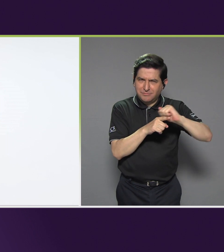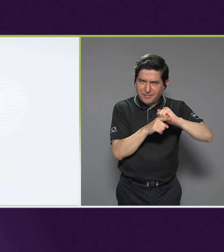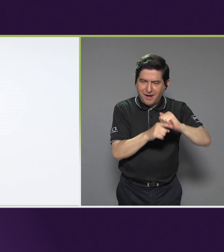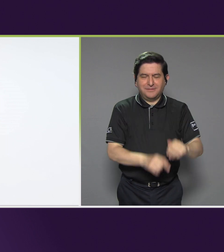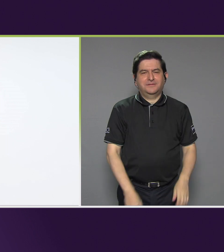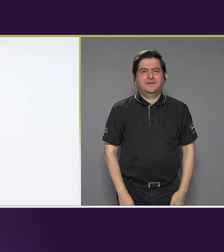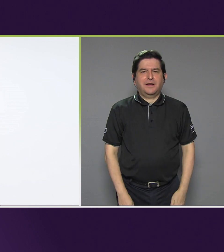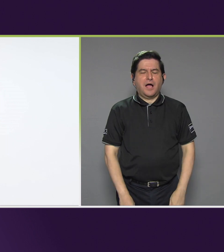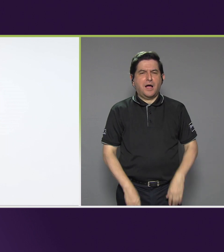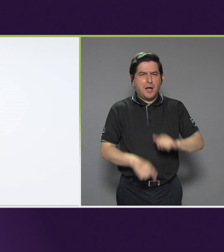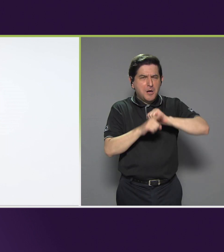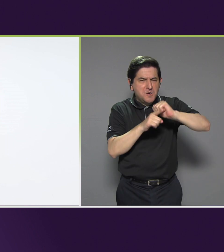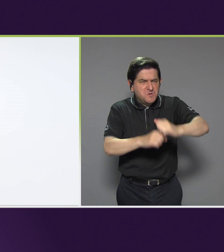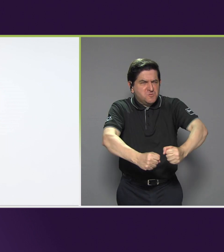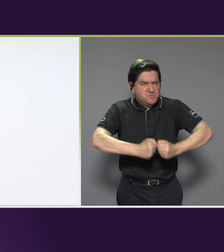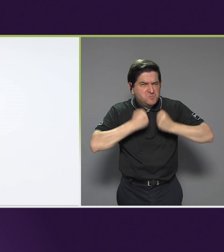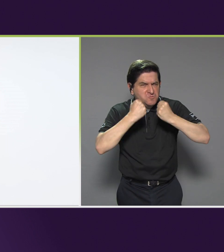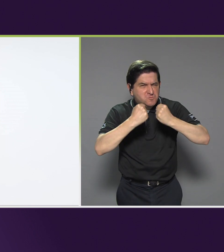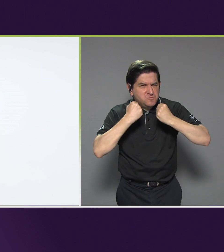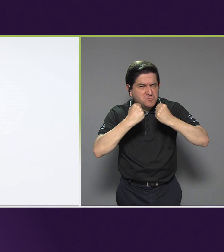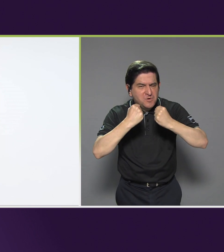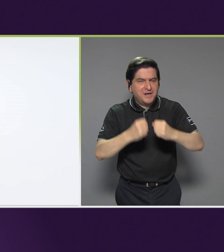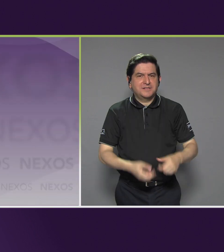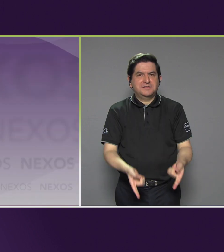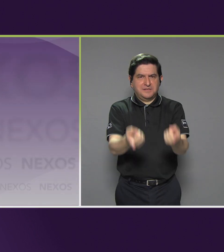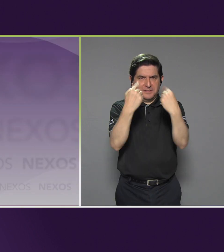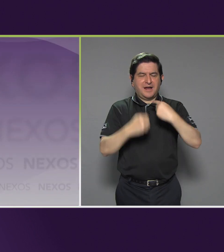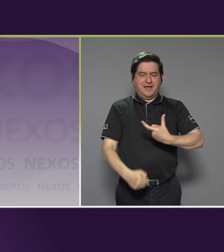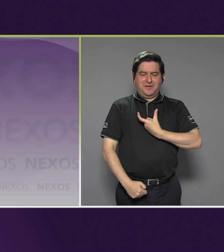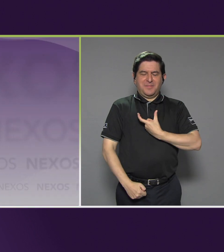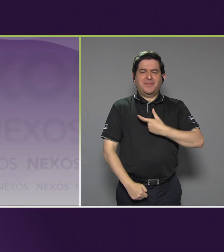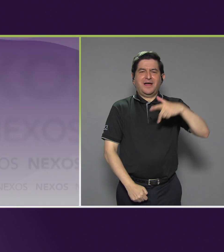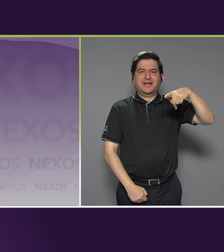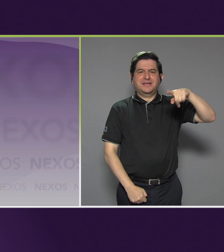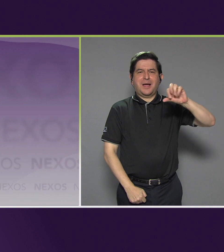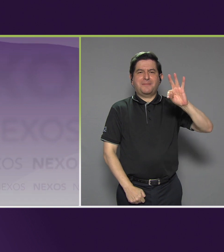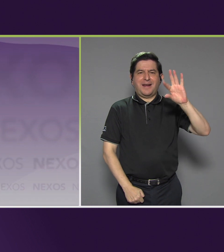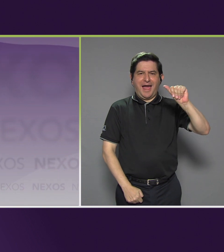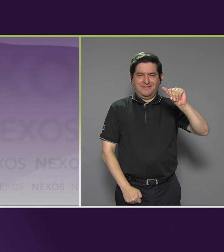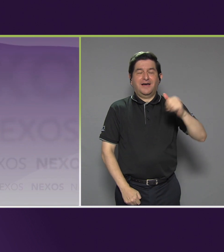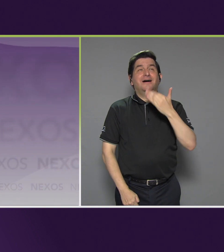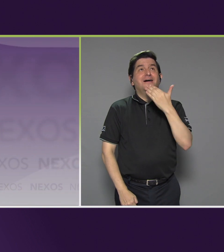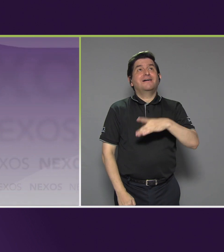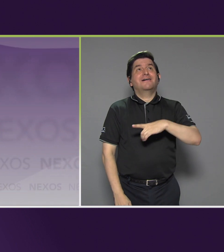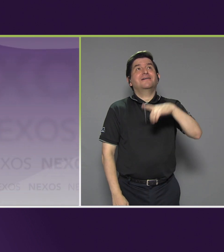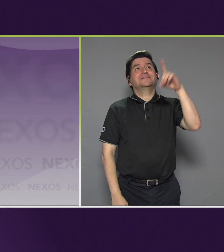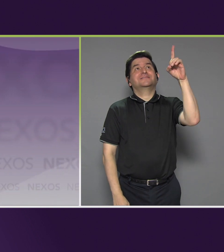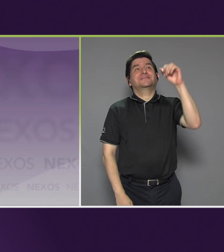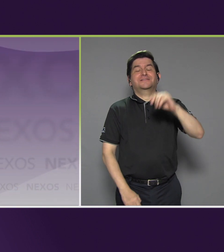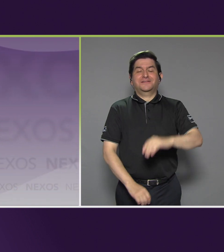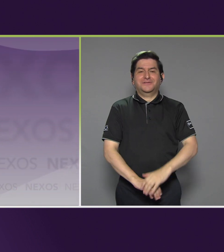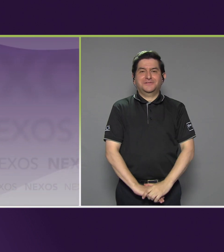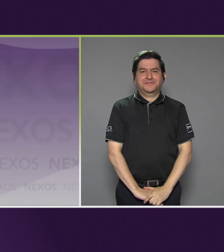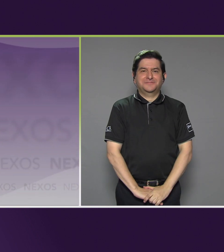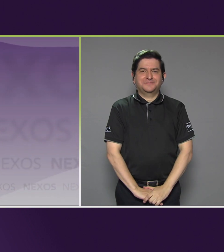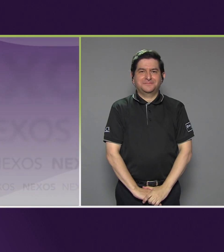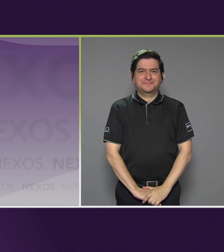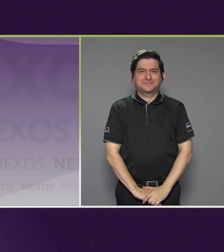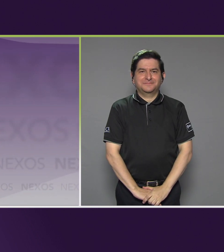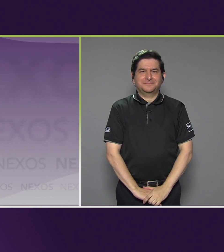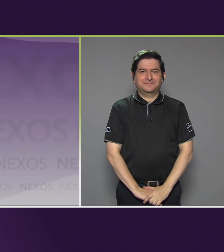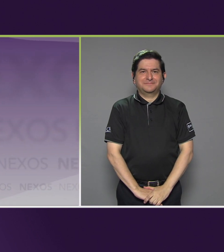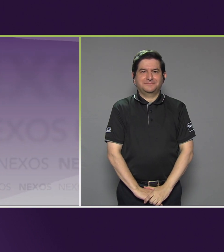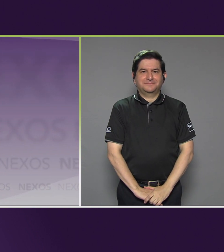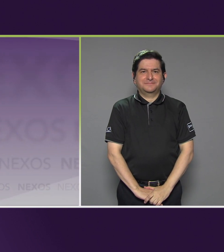más, entrenado más fuerte, ya nos trajimos una medallita de plata, gracias a Dios. Pau, queremos hacer entrega